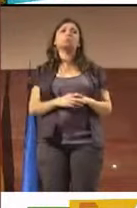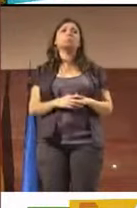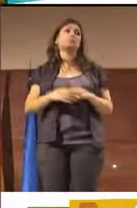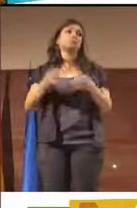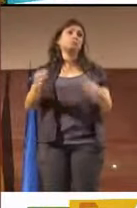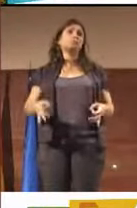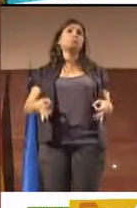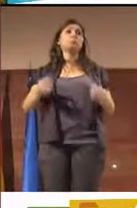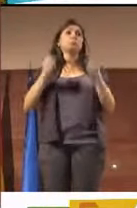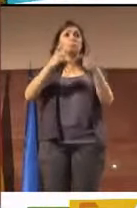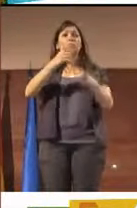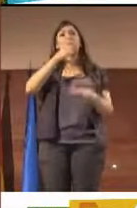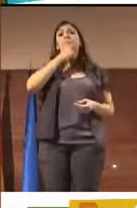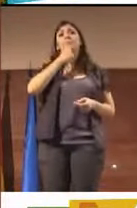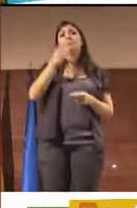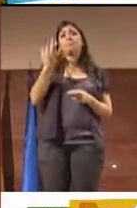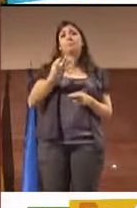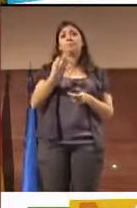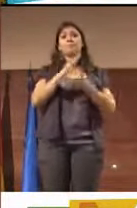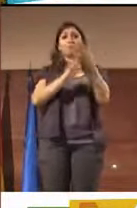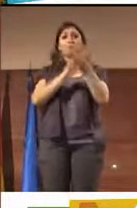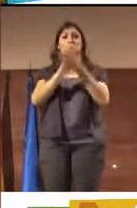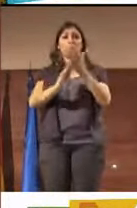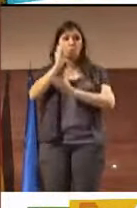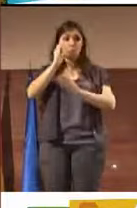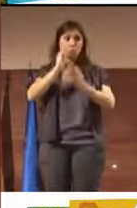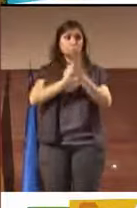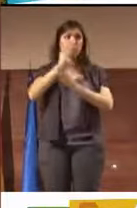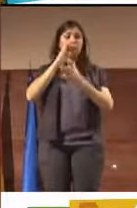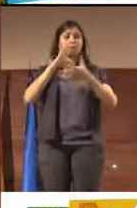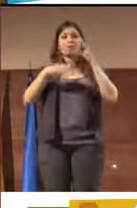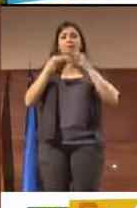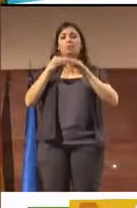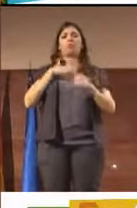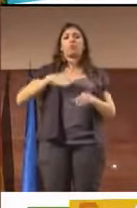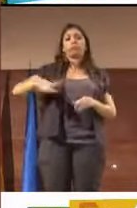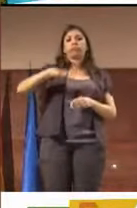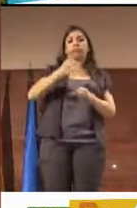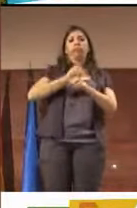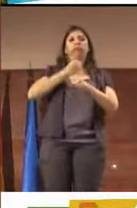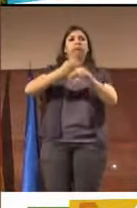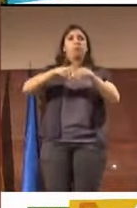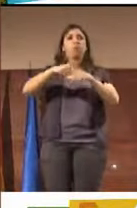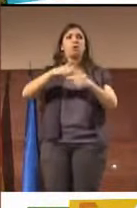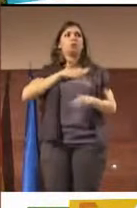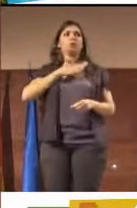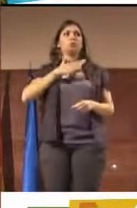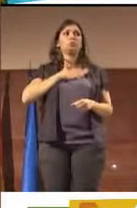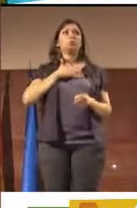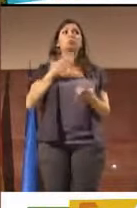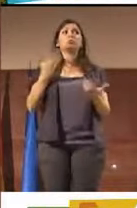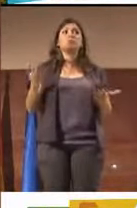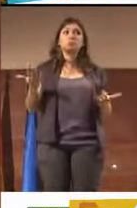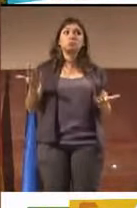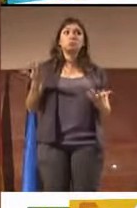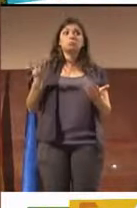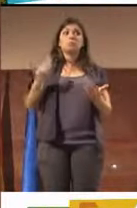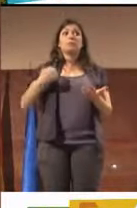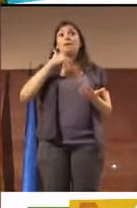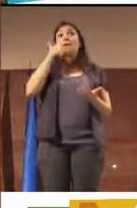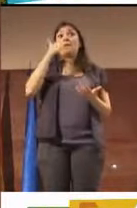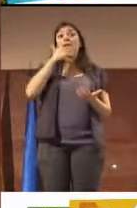siempre, facilitar, porque estamos hablando de productos a la hora de adaptación de puestos de trabajo, y pues, ya que estoy terminando